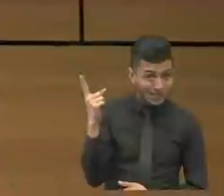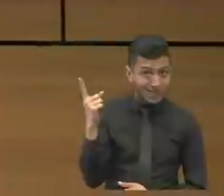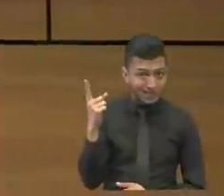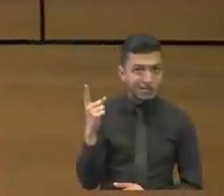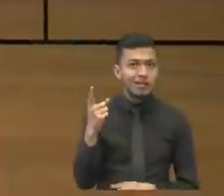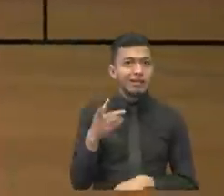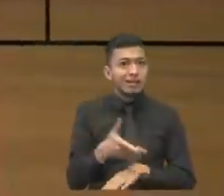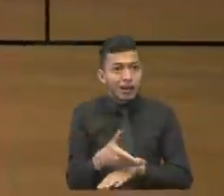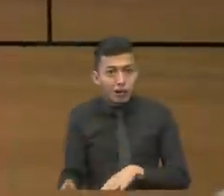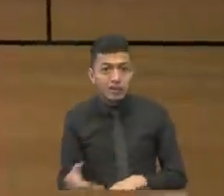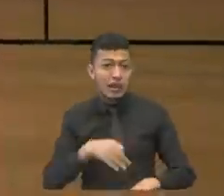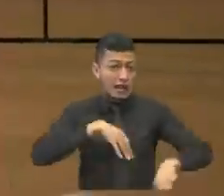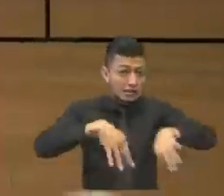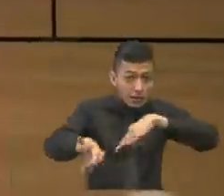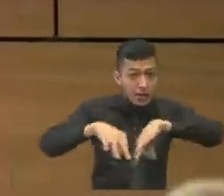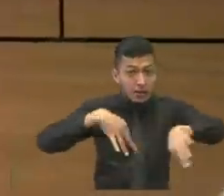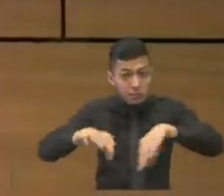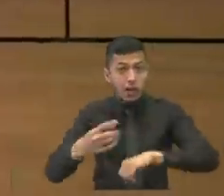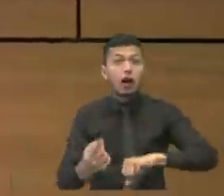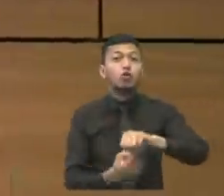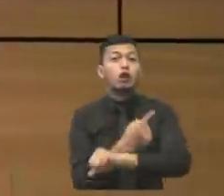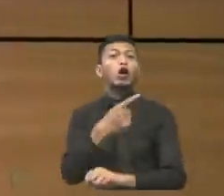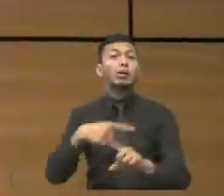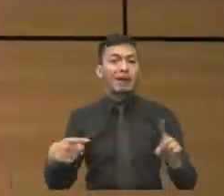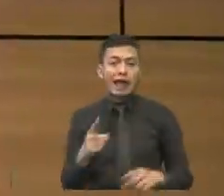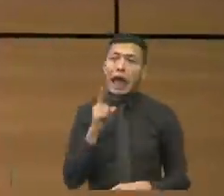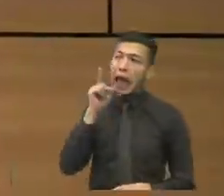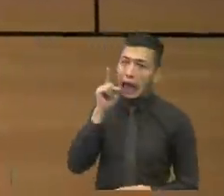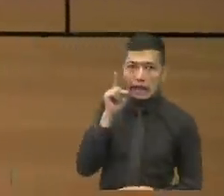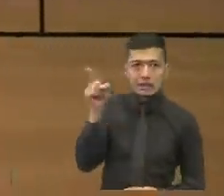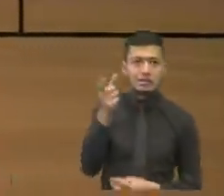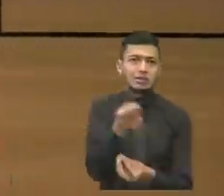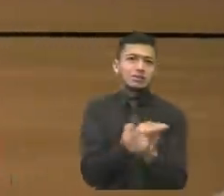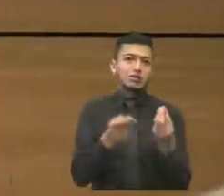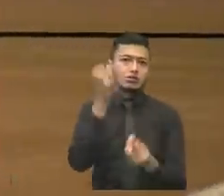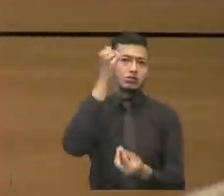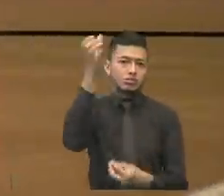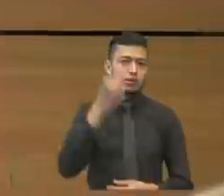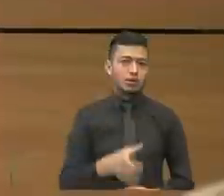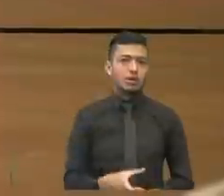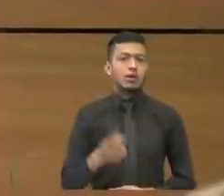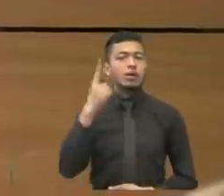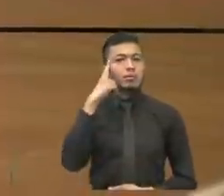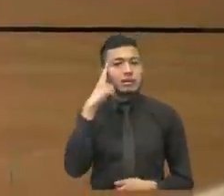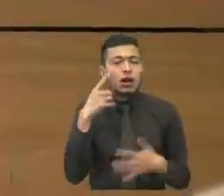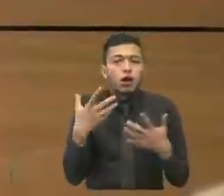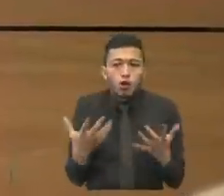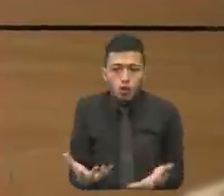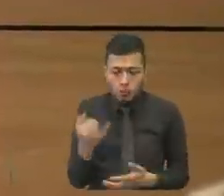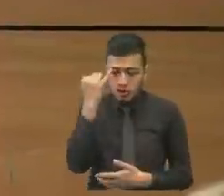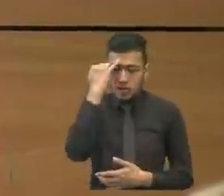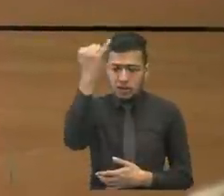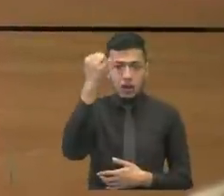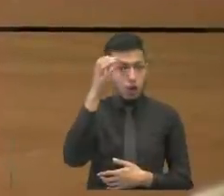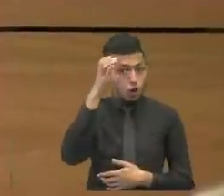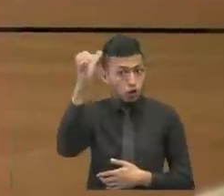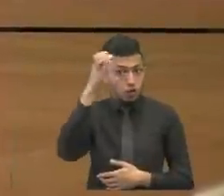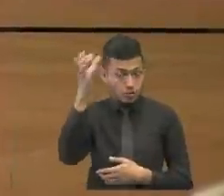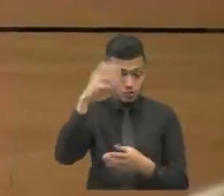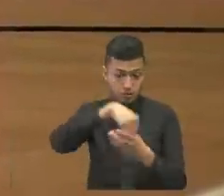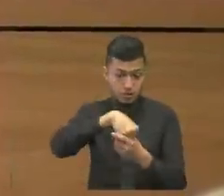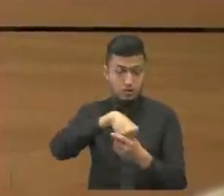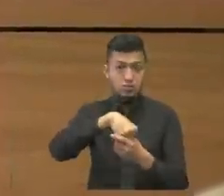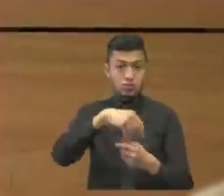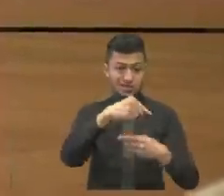durante hora y media. Es cómo queremos integrar los tres elementos conceptuales que queremos sobre el